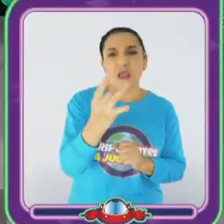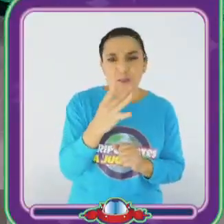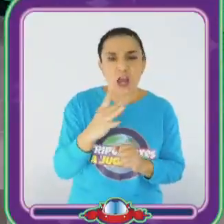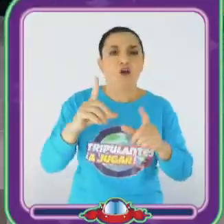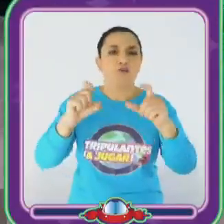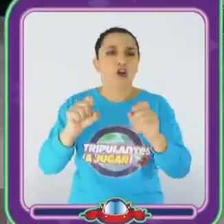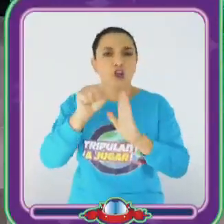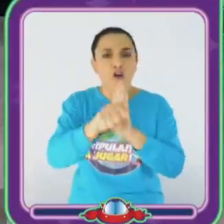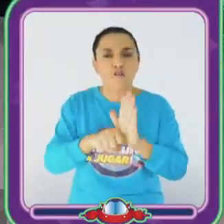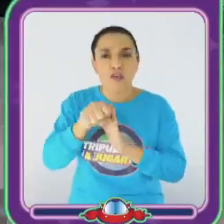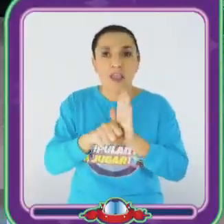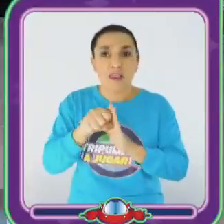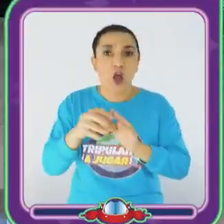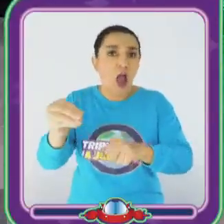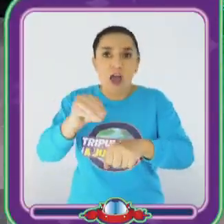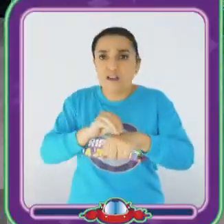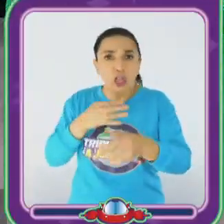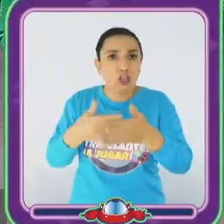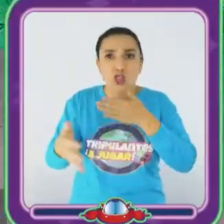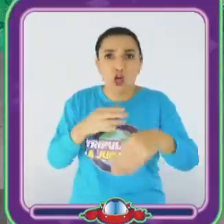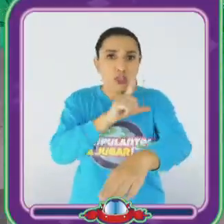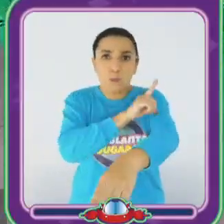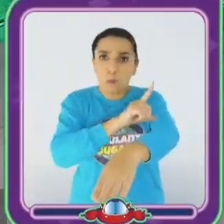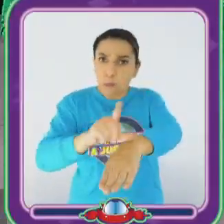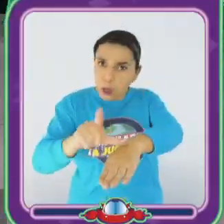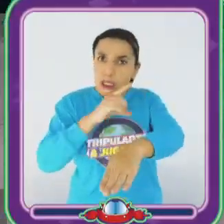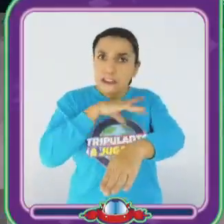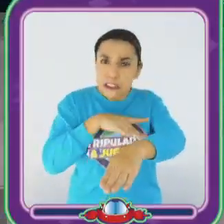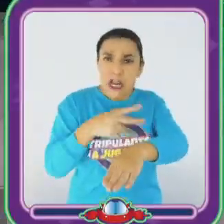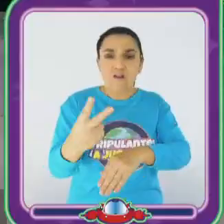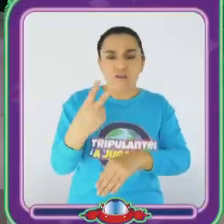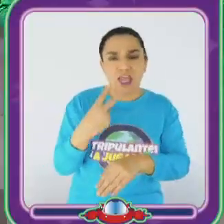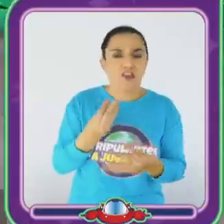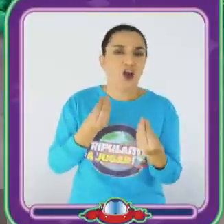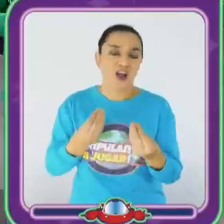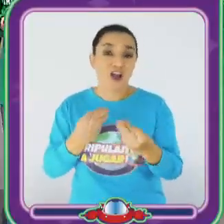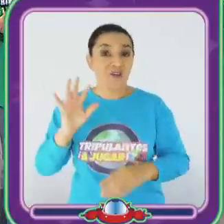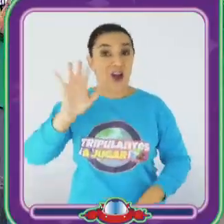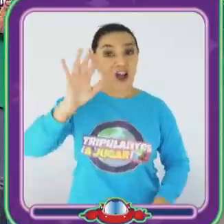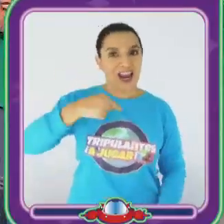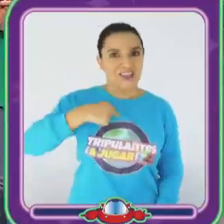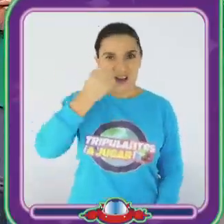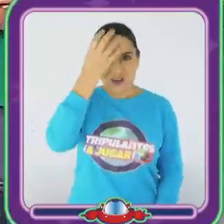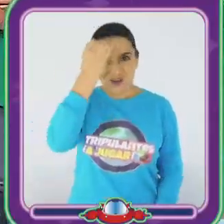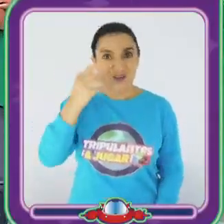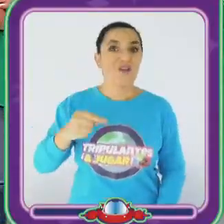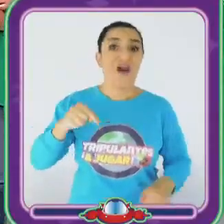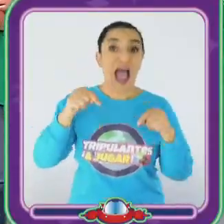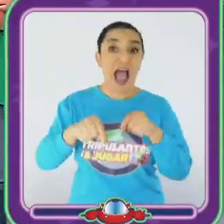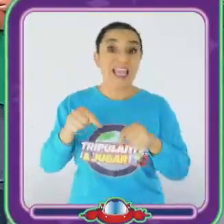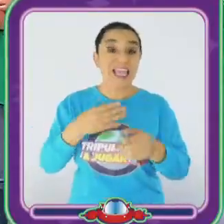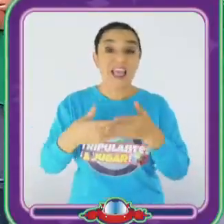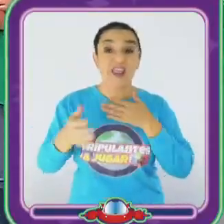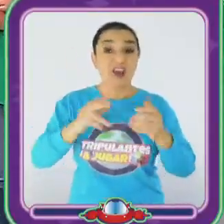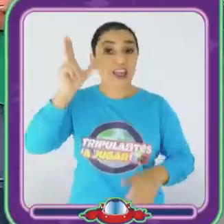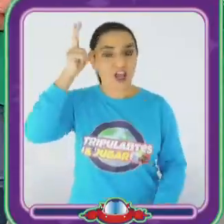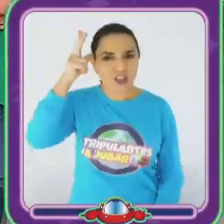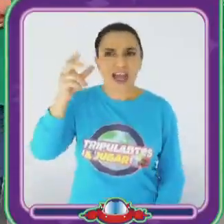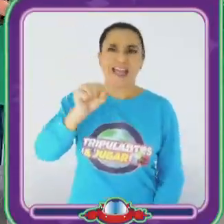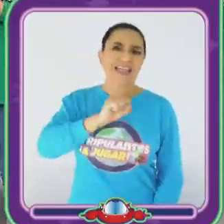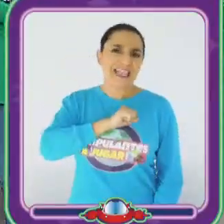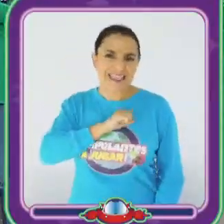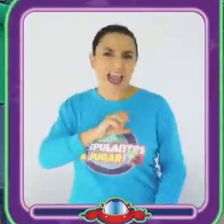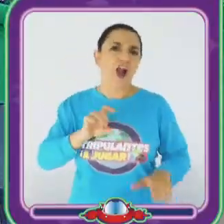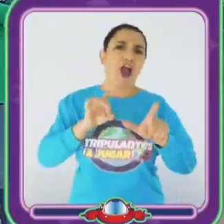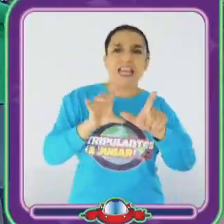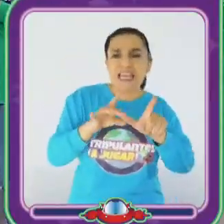enviarnos fotos y videos diciéndonos desde qué parte de Chile nos están viendo. Algo así como, hola, soy Julio y estoy aquí desde